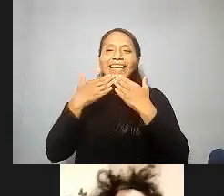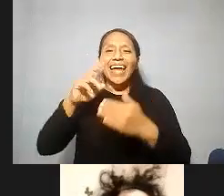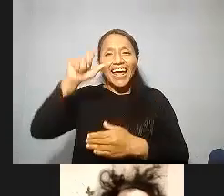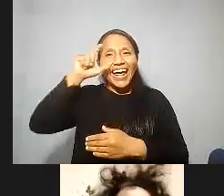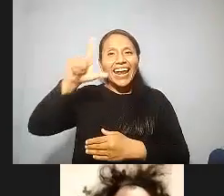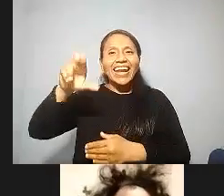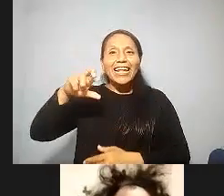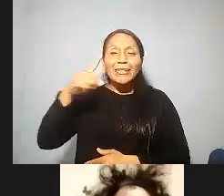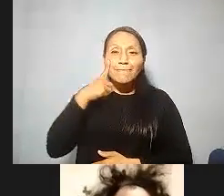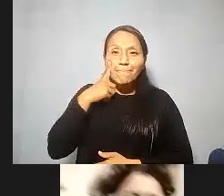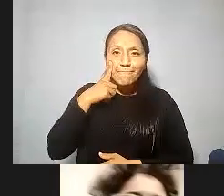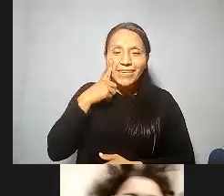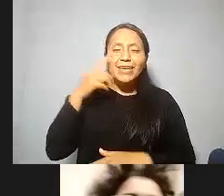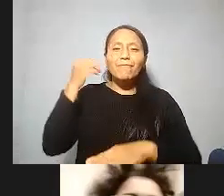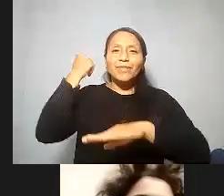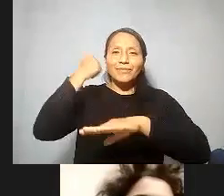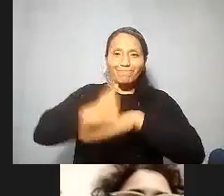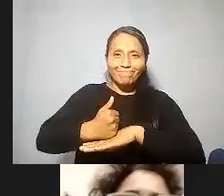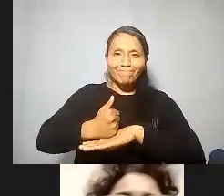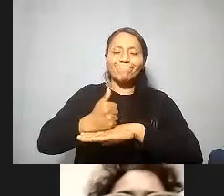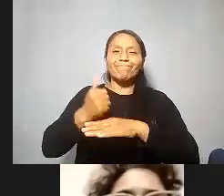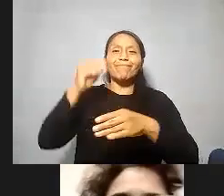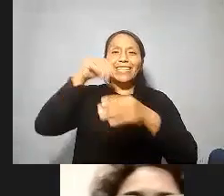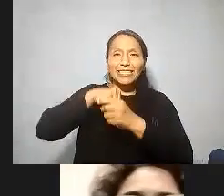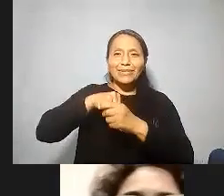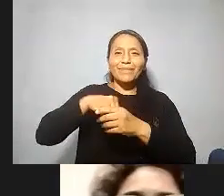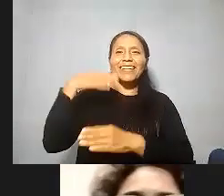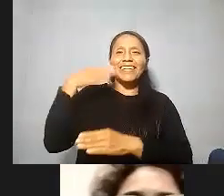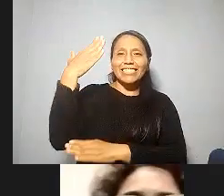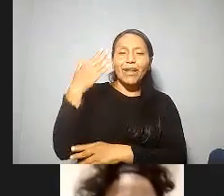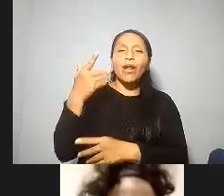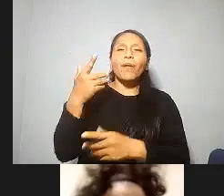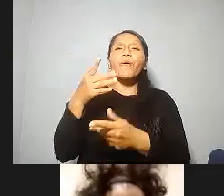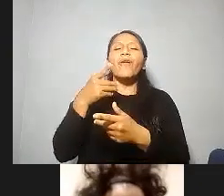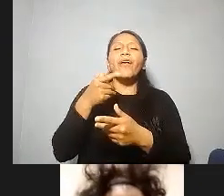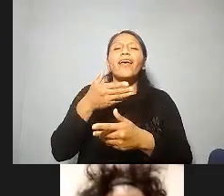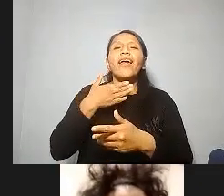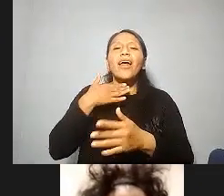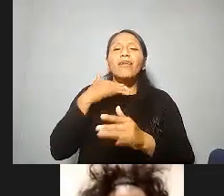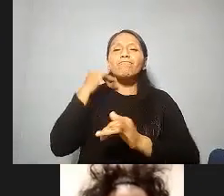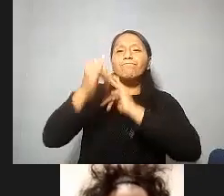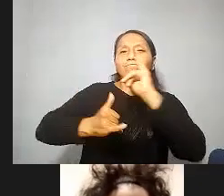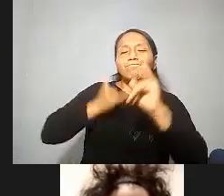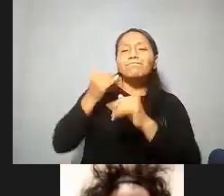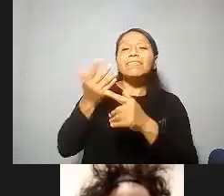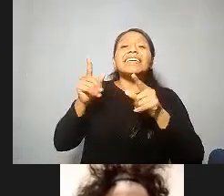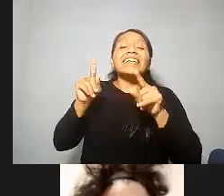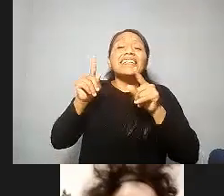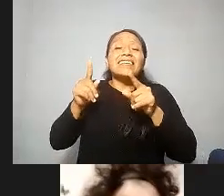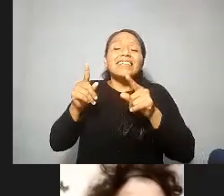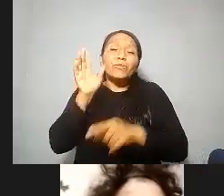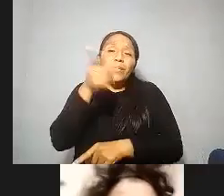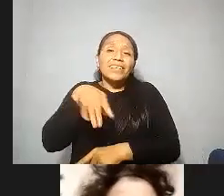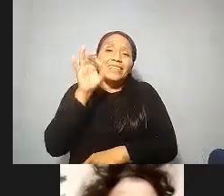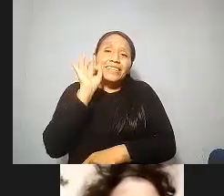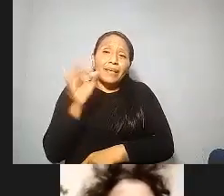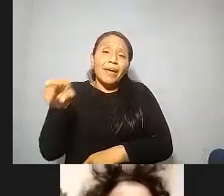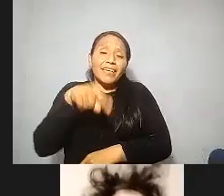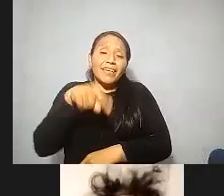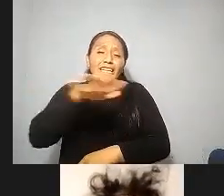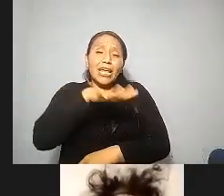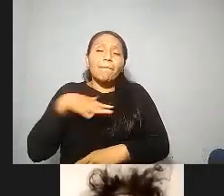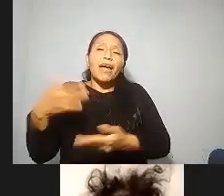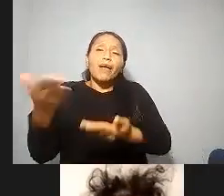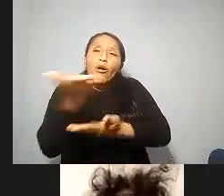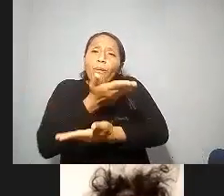por estar presente en este seminario, por dar su testimonio, y que sepan que acá tienen un espacio para socializar